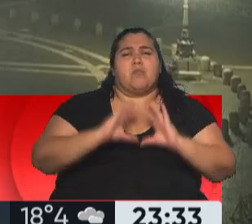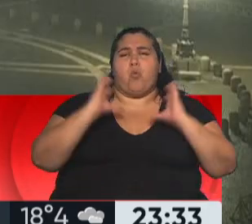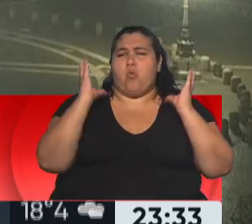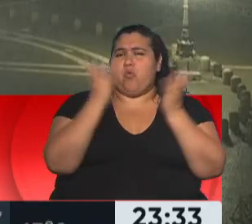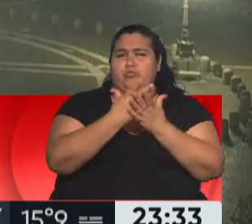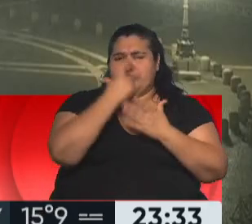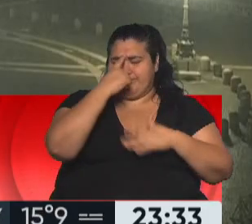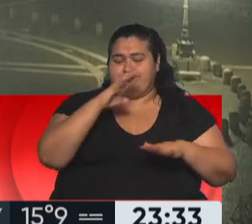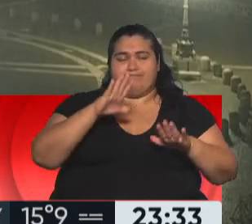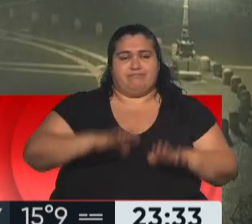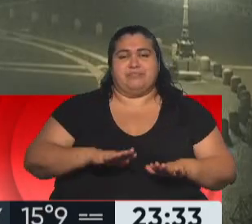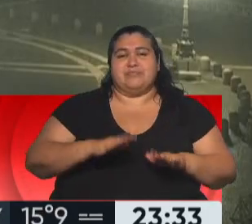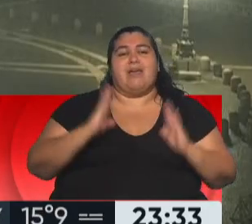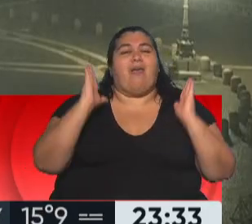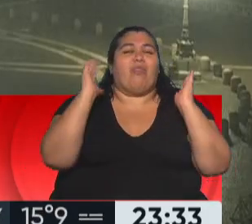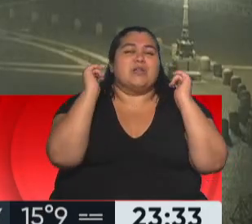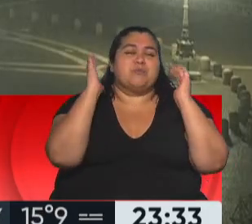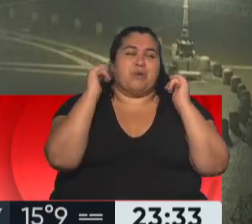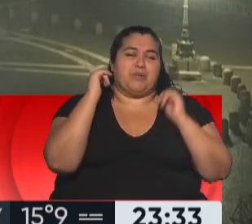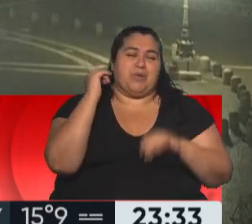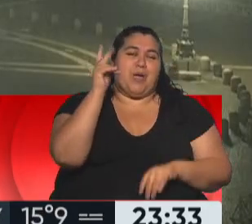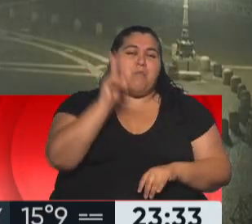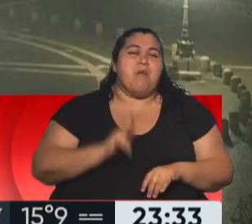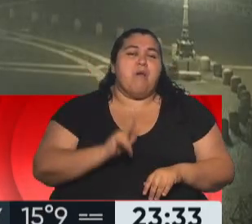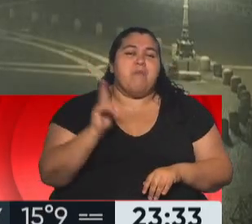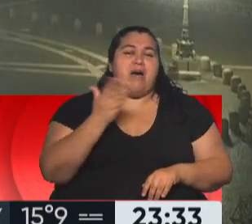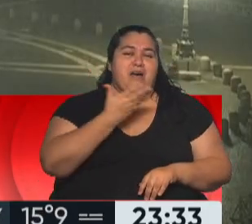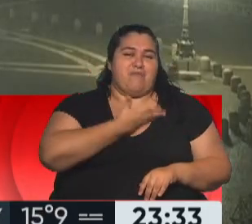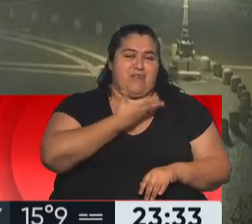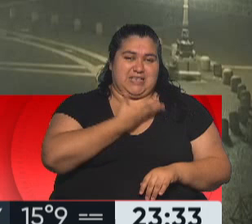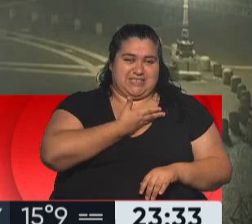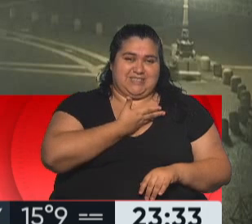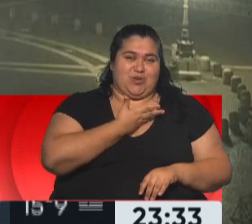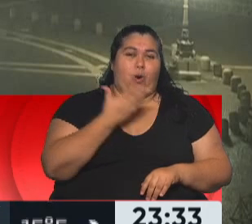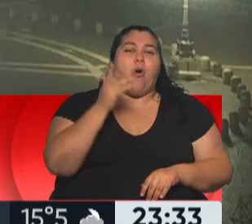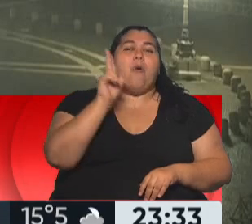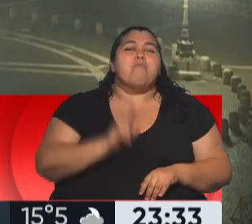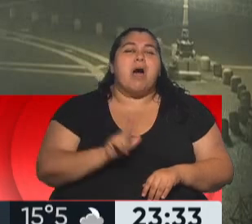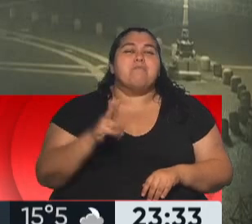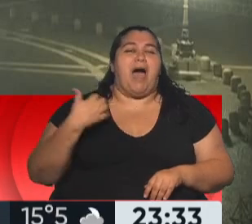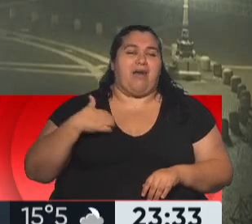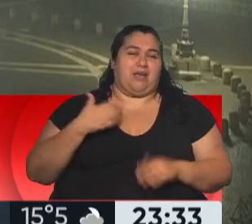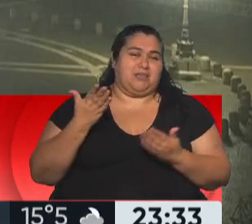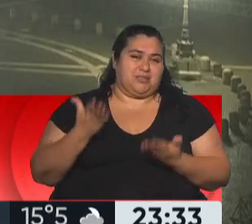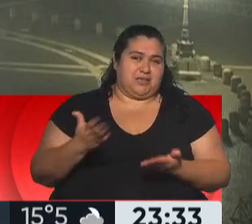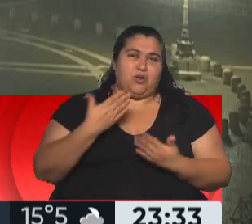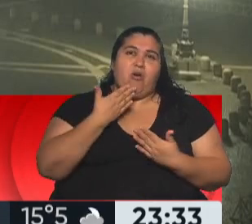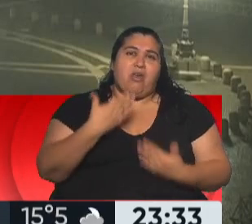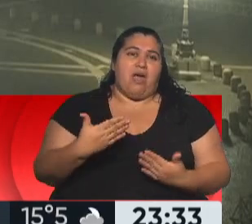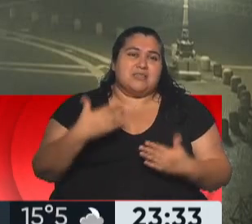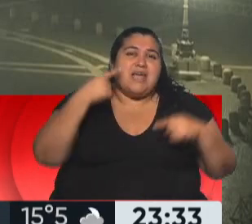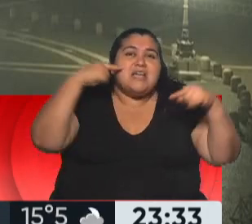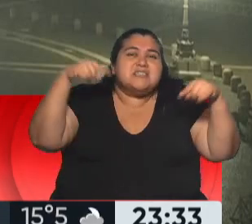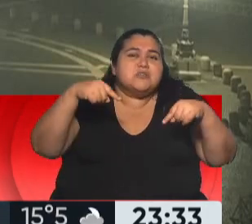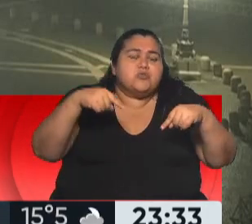conmovido y despide al Papa argentino Francisco, el jefe de la Iglesia que cambió la institución, Dani.